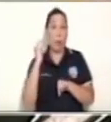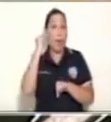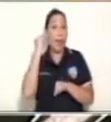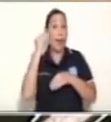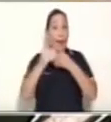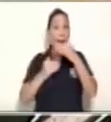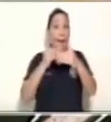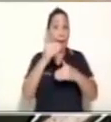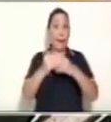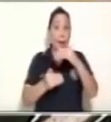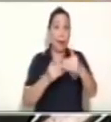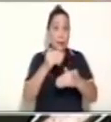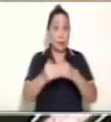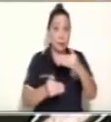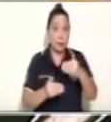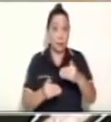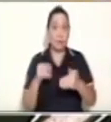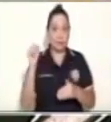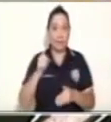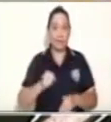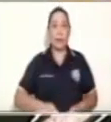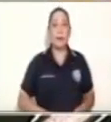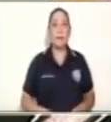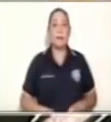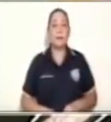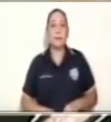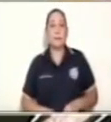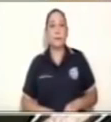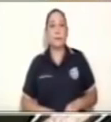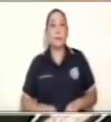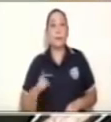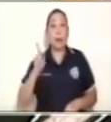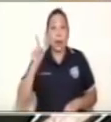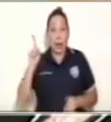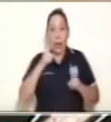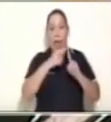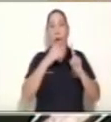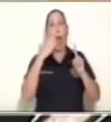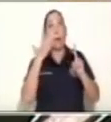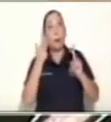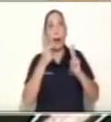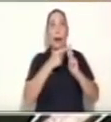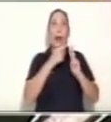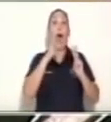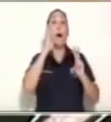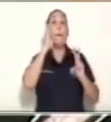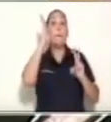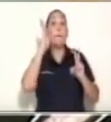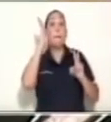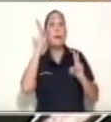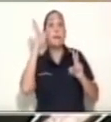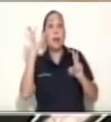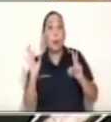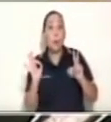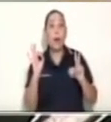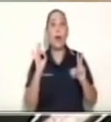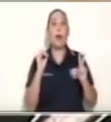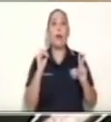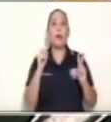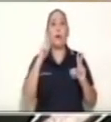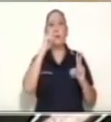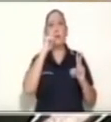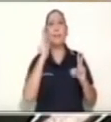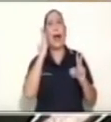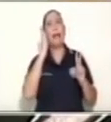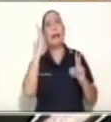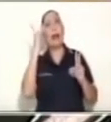Es que de forma oral, de generación en generación, o sea, de mis bisabuelos, a mi abuela, de mi